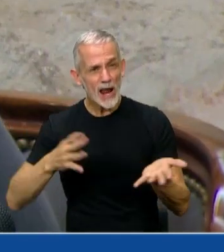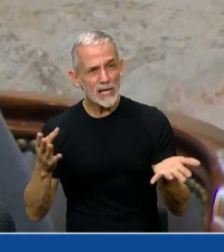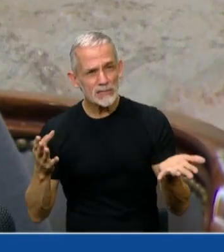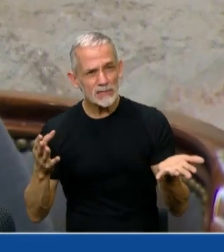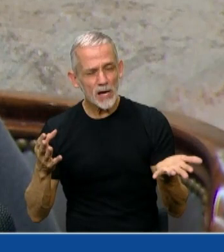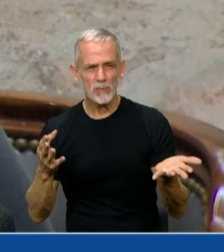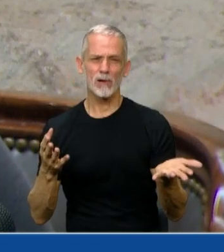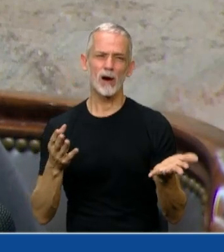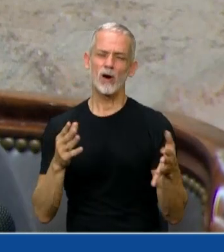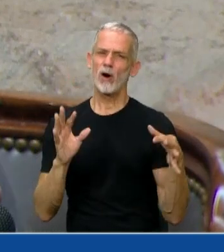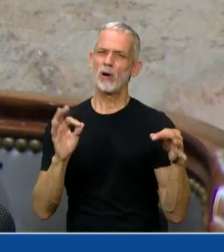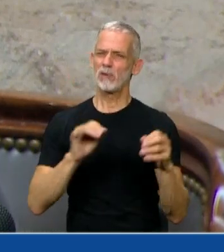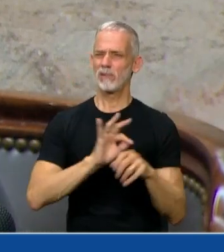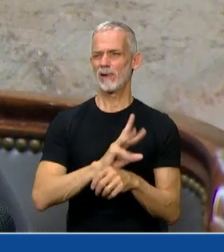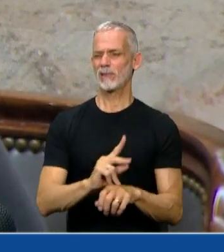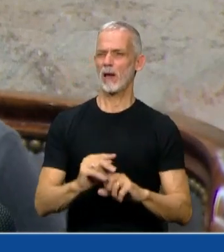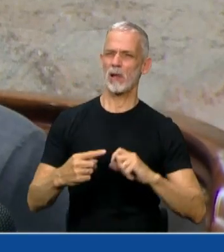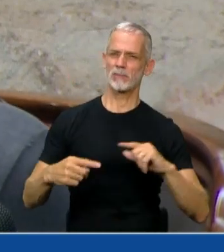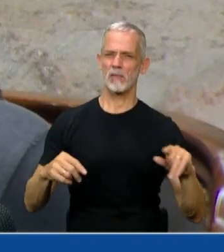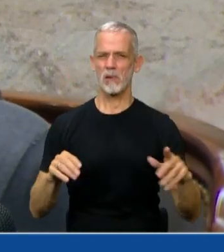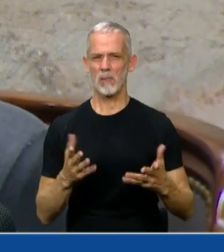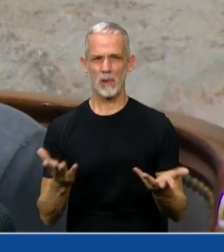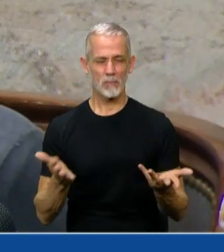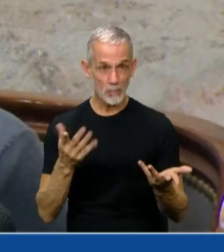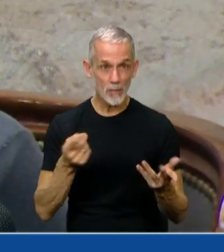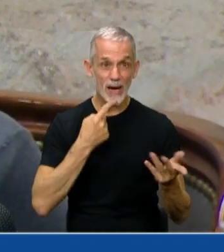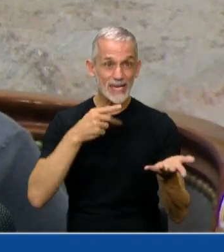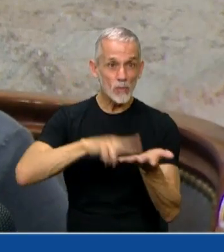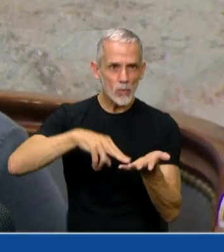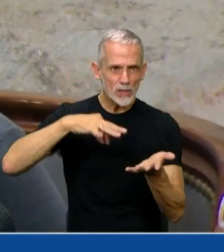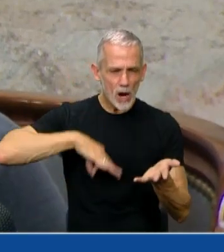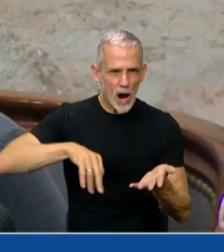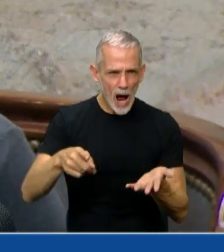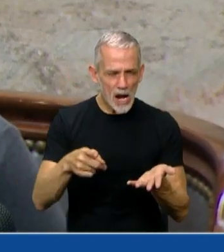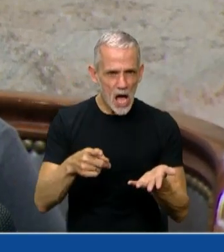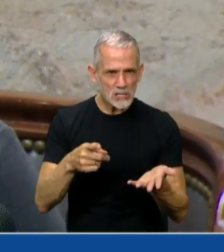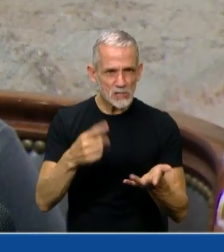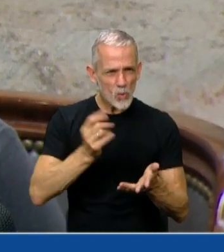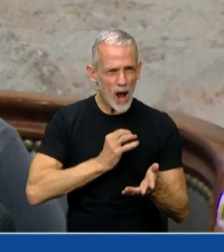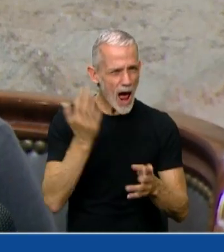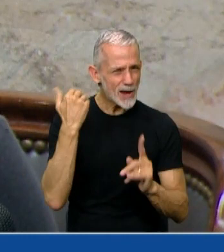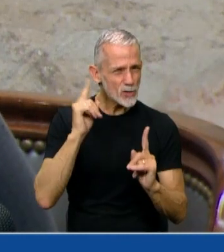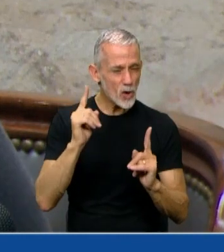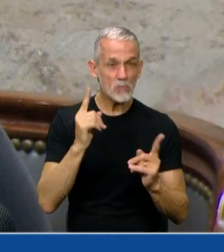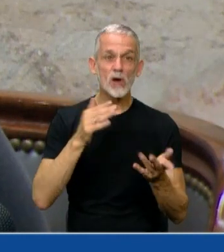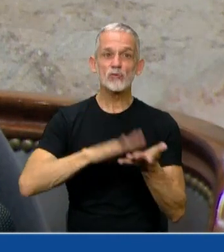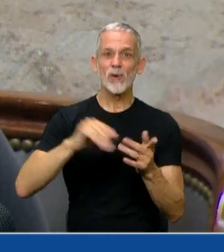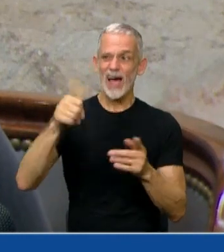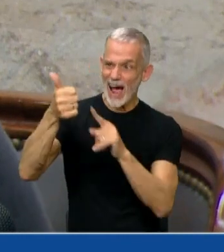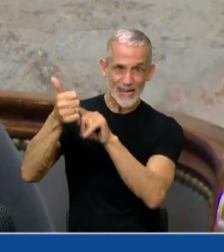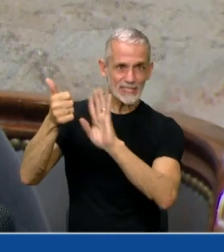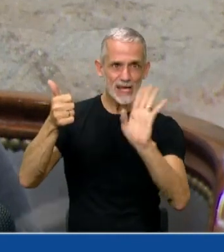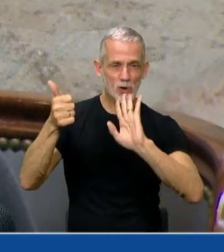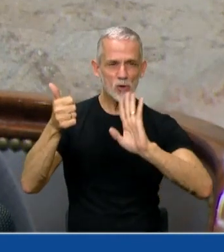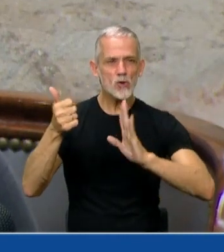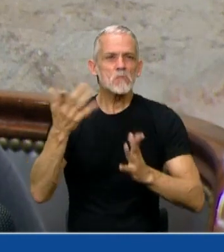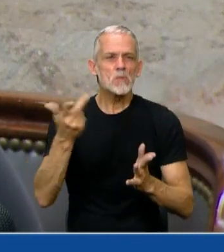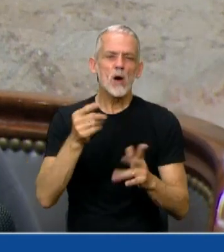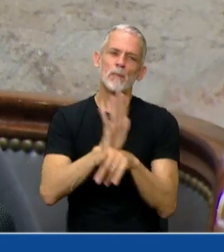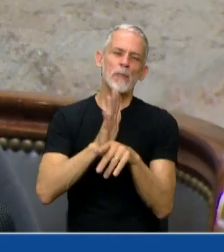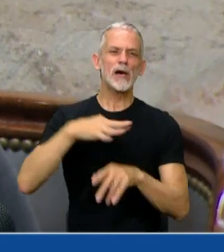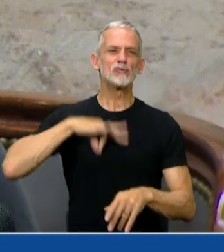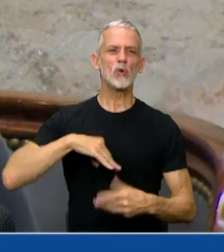muy artera, muy tramposa, a pagar este impuesto que no es sobre las ganancias, sino que era una confiscación